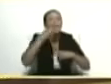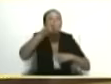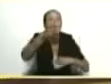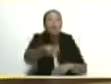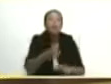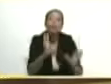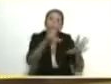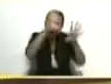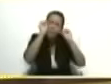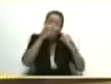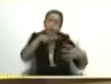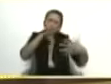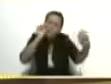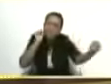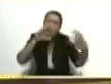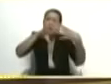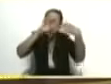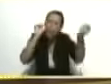al entendimiento,